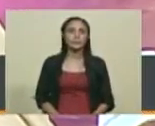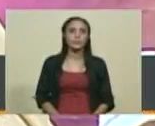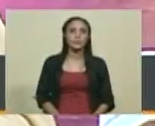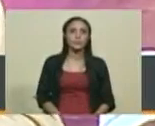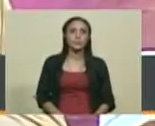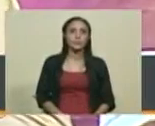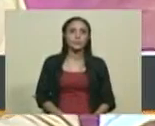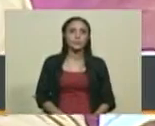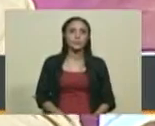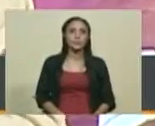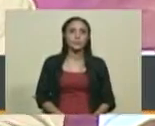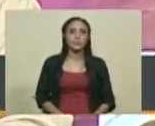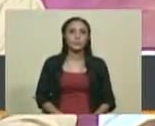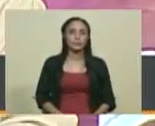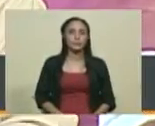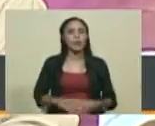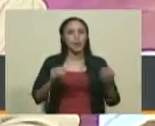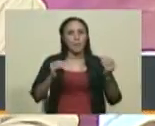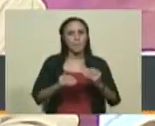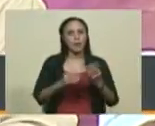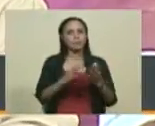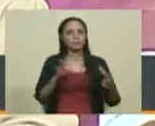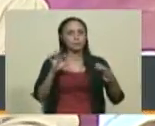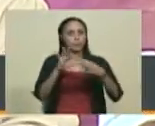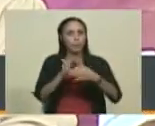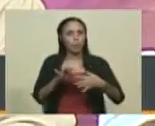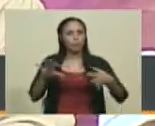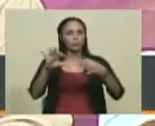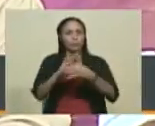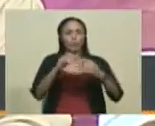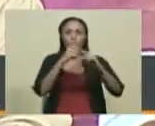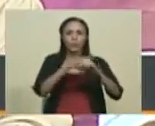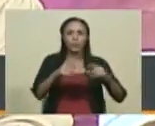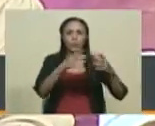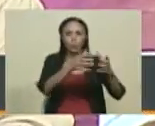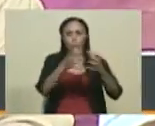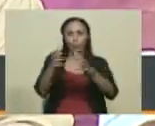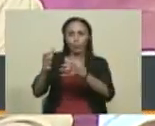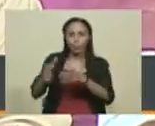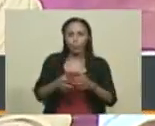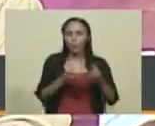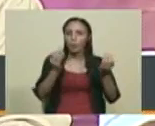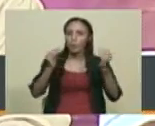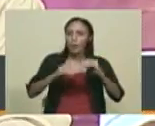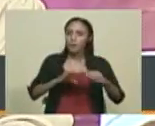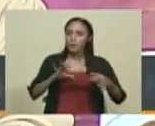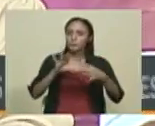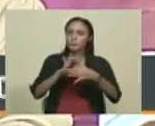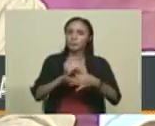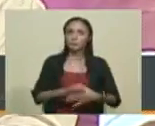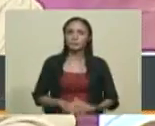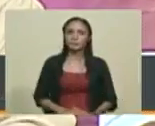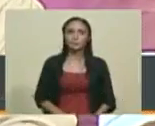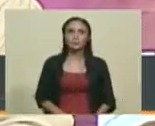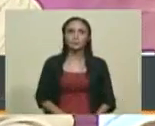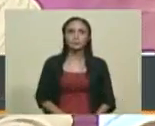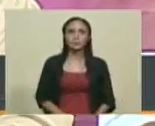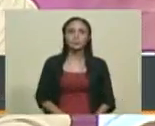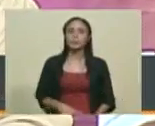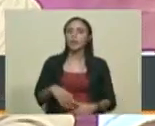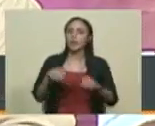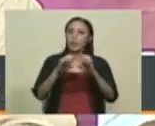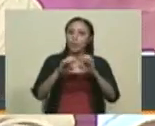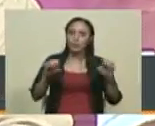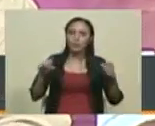Al detalle, las alianzas al detalle, alianzas de nuevas inversiones, alianzas productivas, alianzas